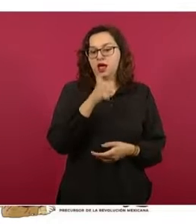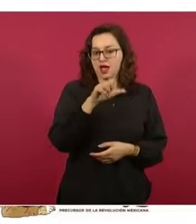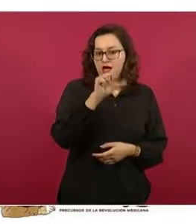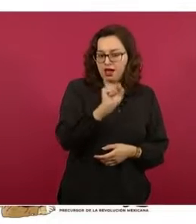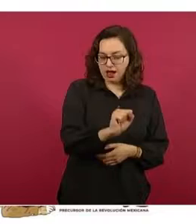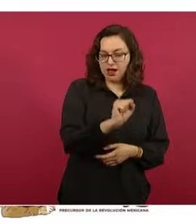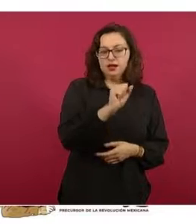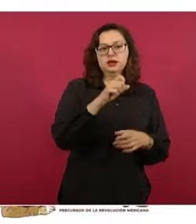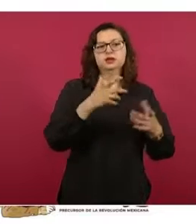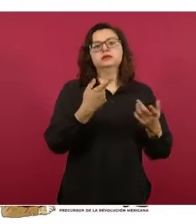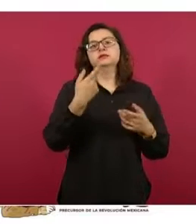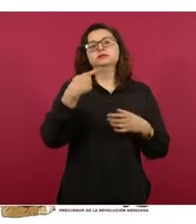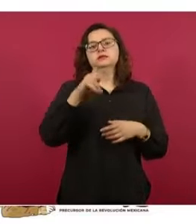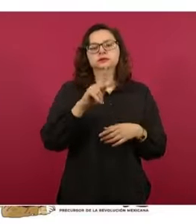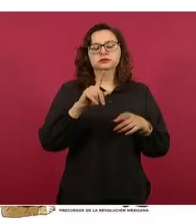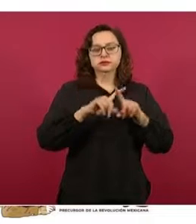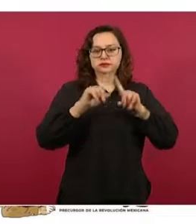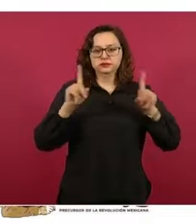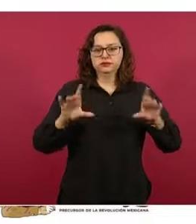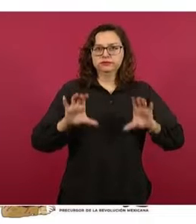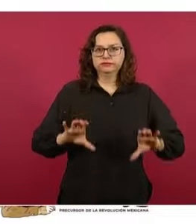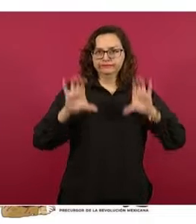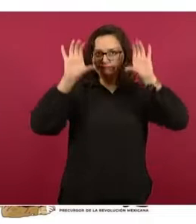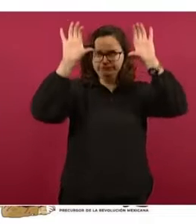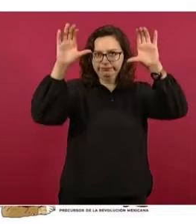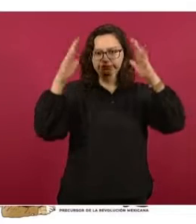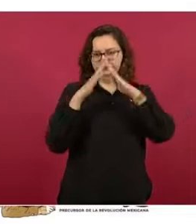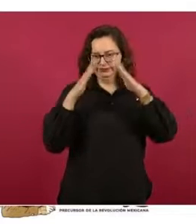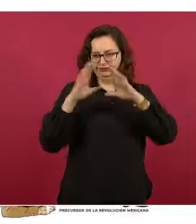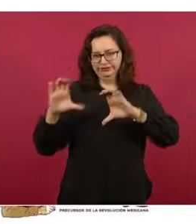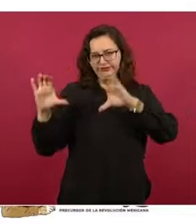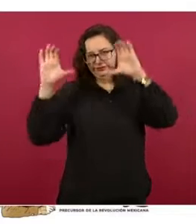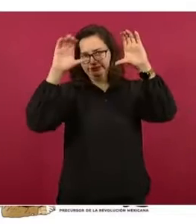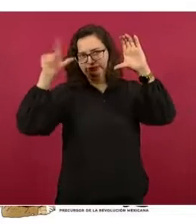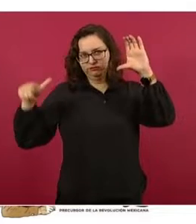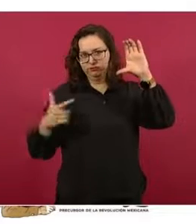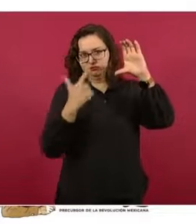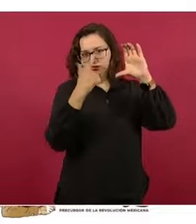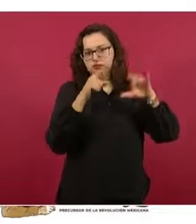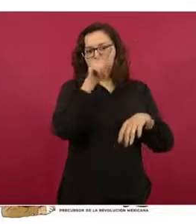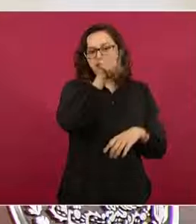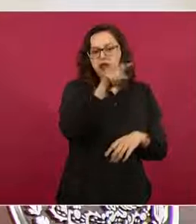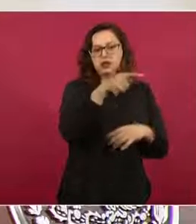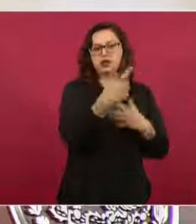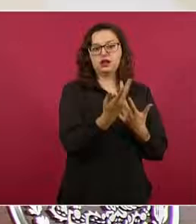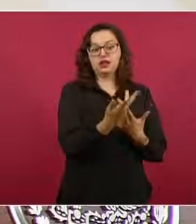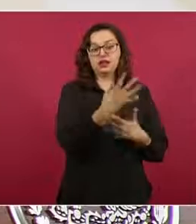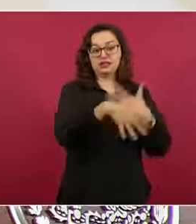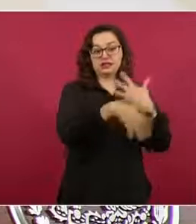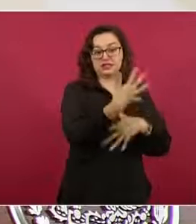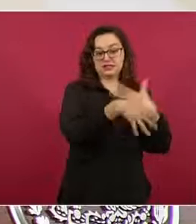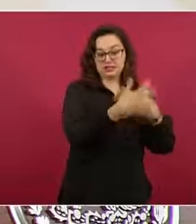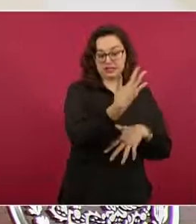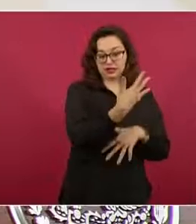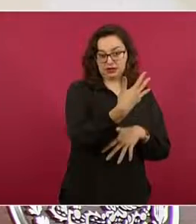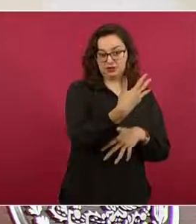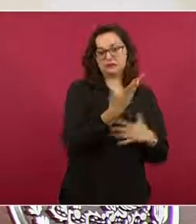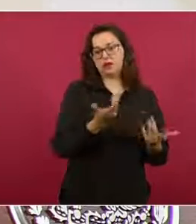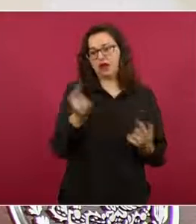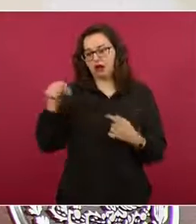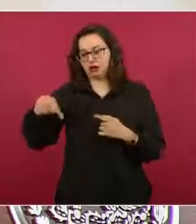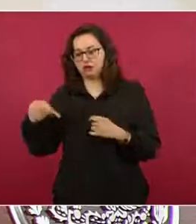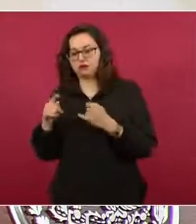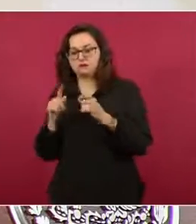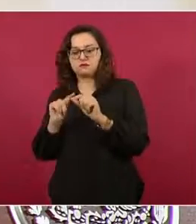4 de mayo, el precio es de 15 pesos con 60 centavos, mientras que el precio promedio de las